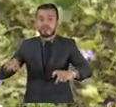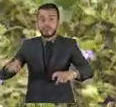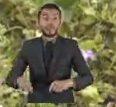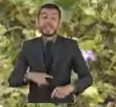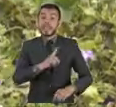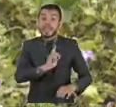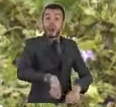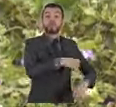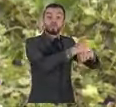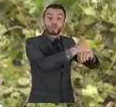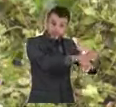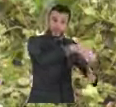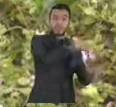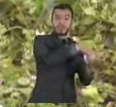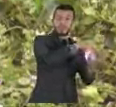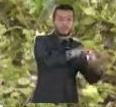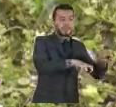existe.